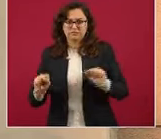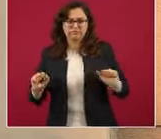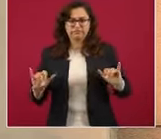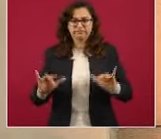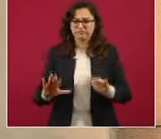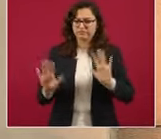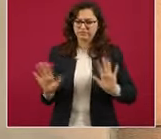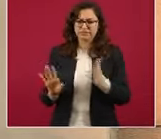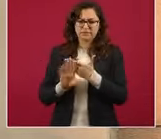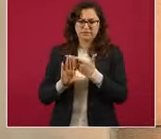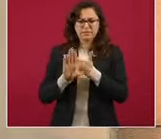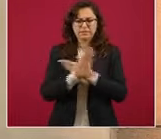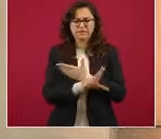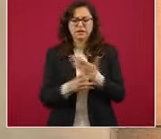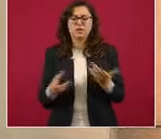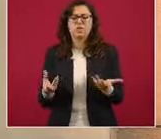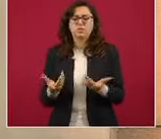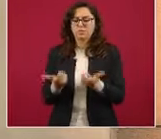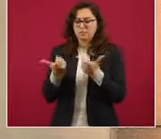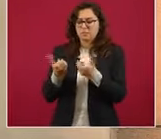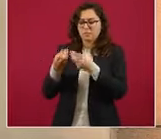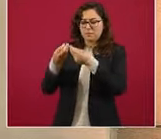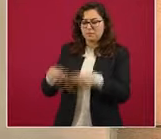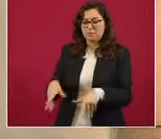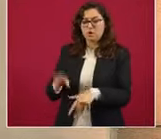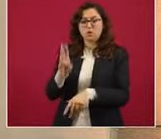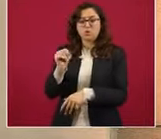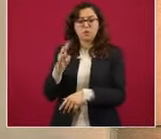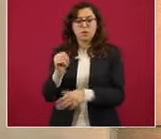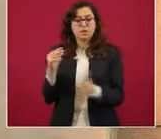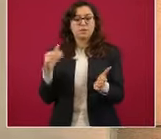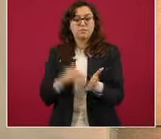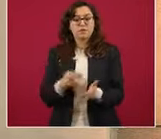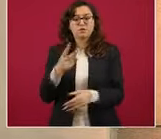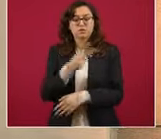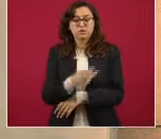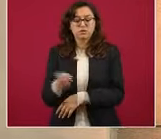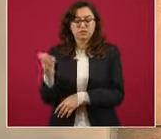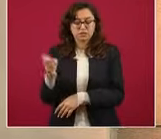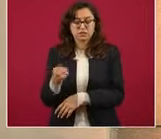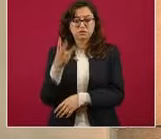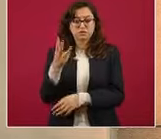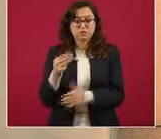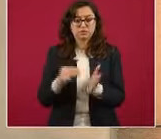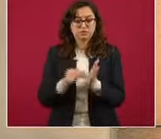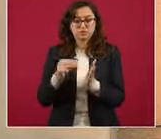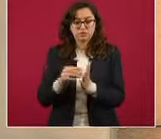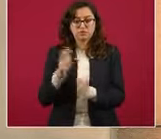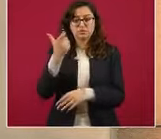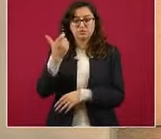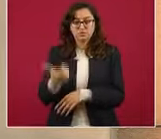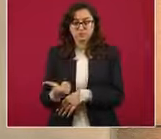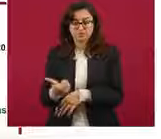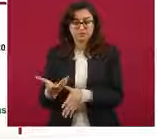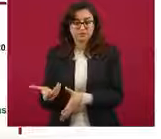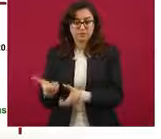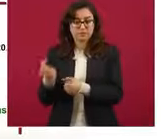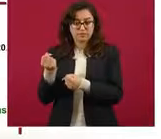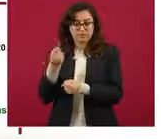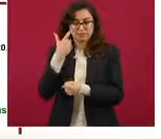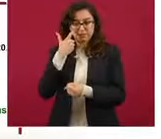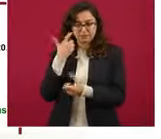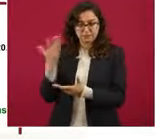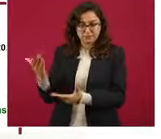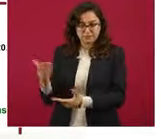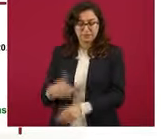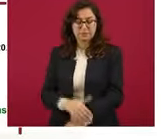total de prevención de pérdidas por 9,203 millones de pesos, destacando